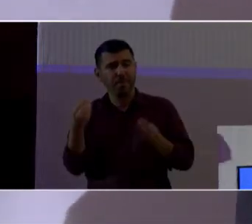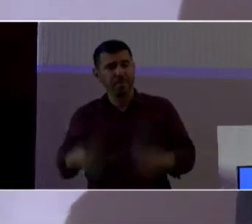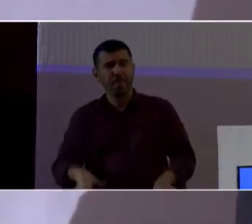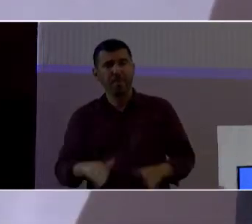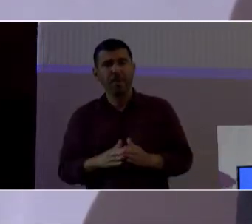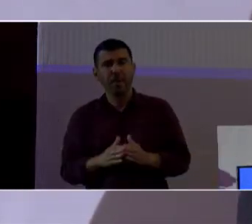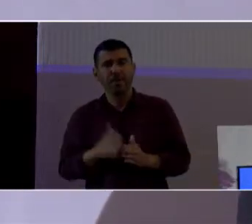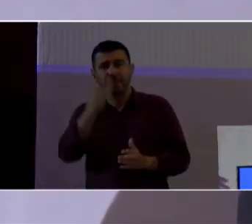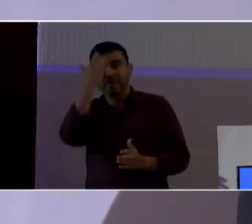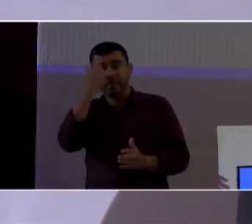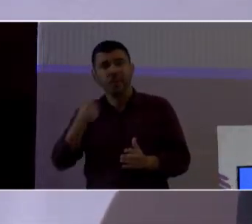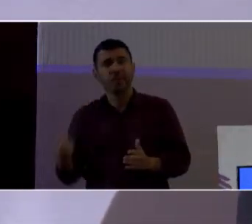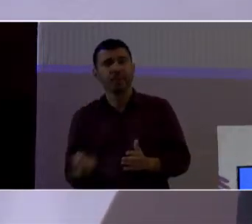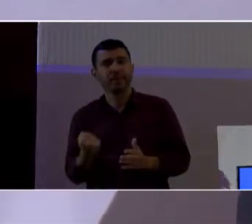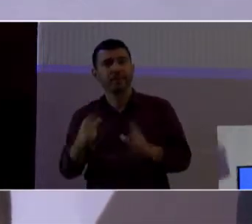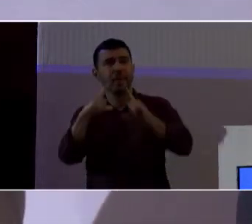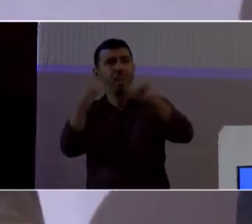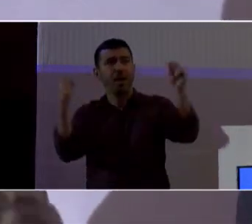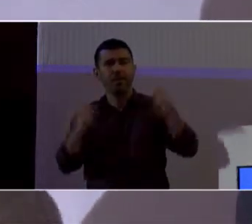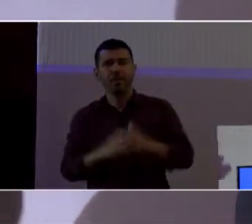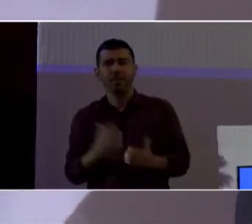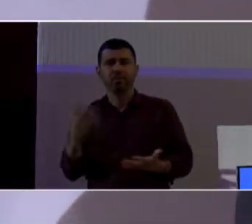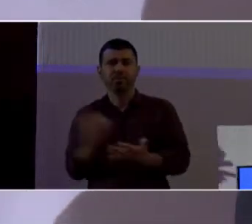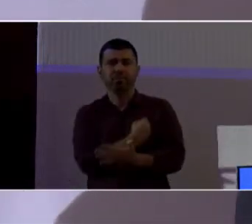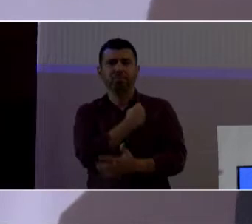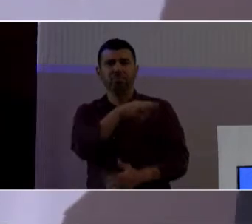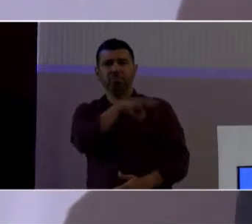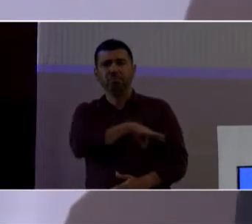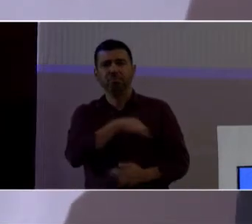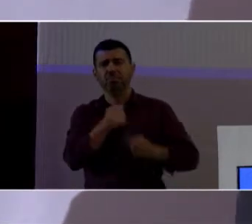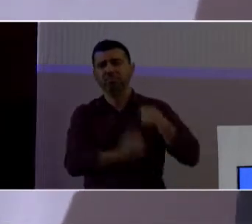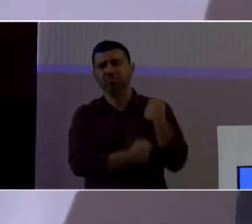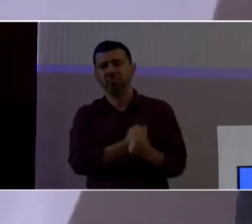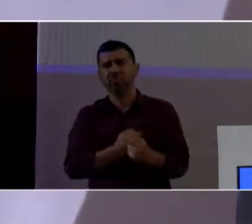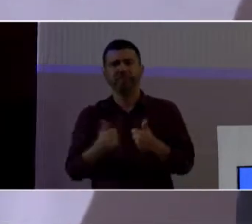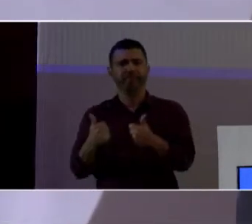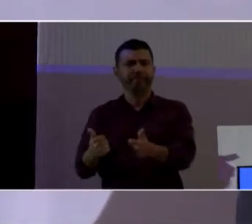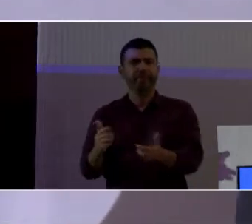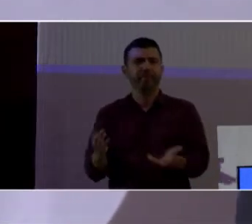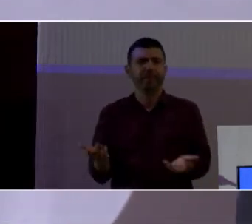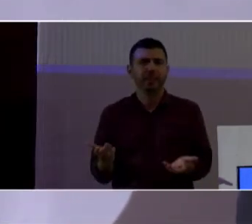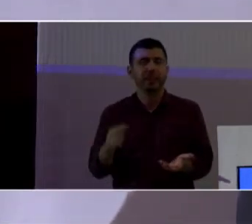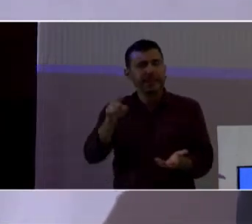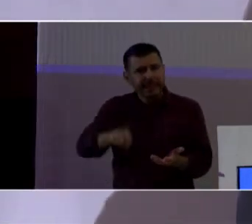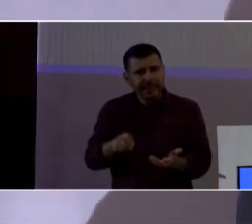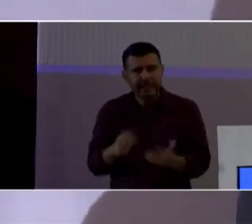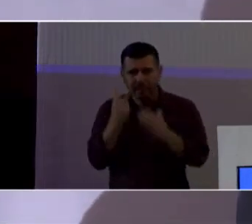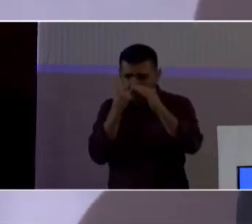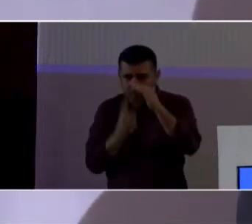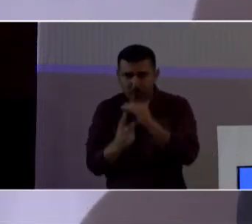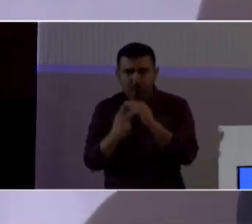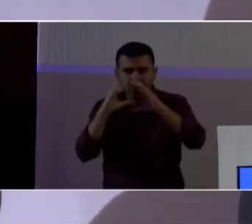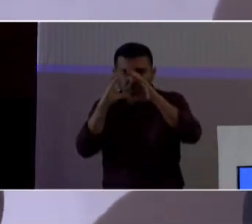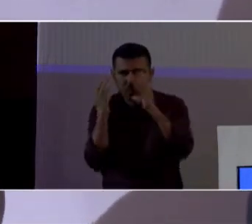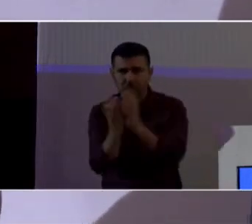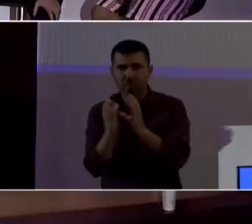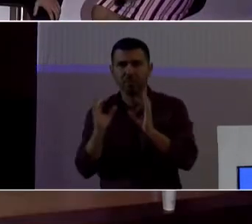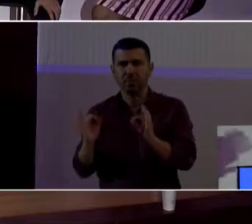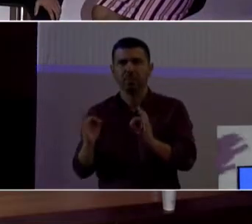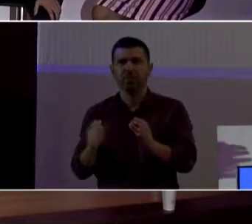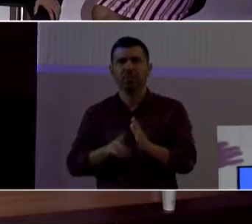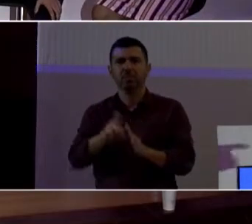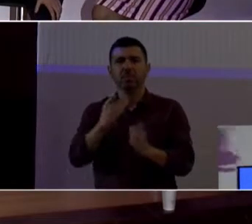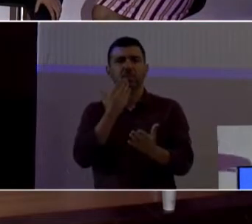pongámonos a la altura del desarrollo, pongámonos a la altura de la innovación, entendiendo la cosmovisión del desarrollo. Muchas gracias.